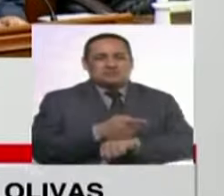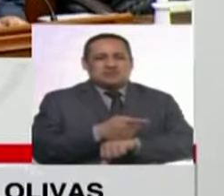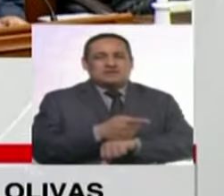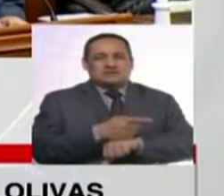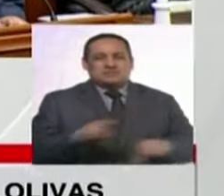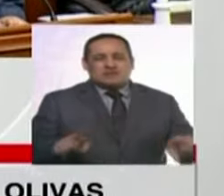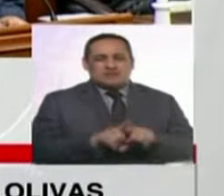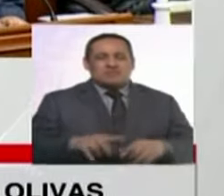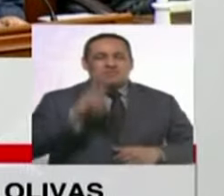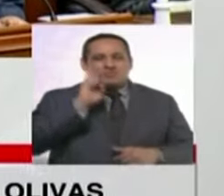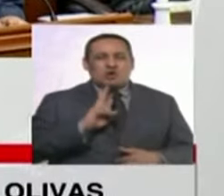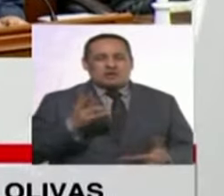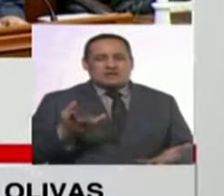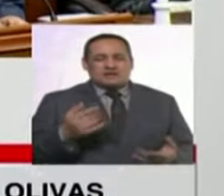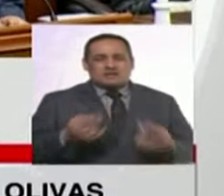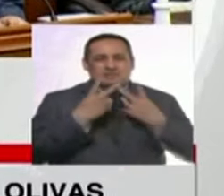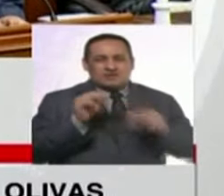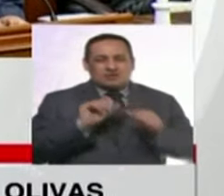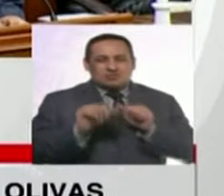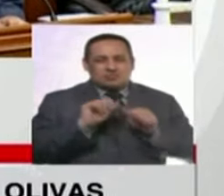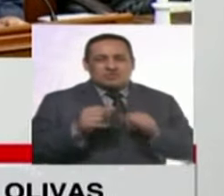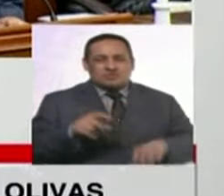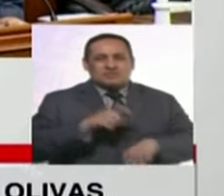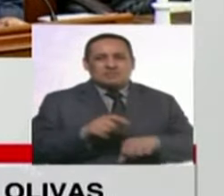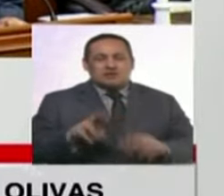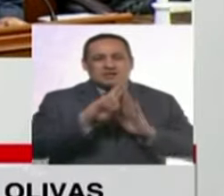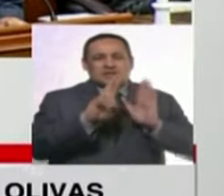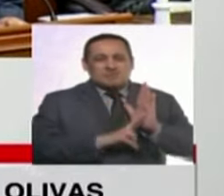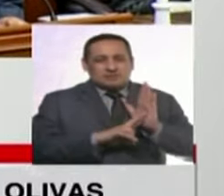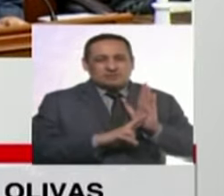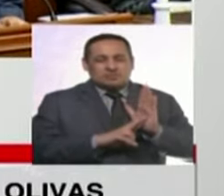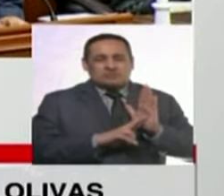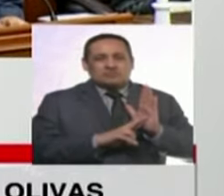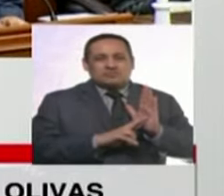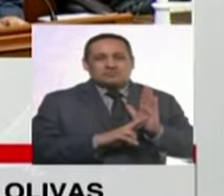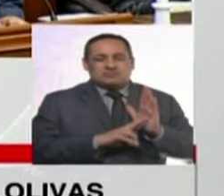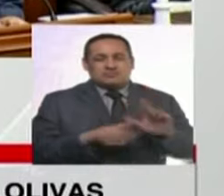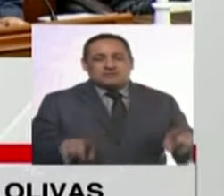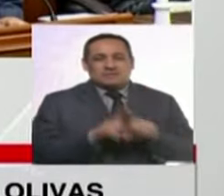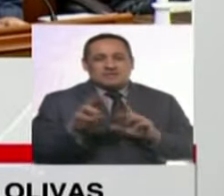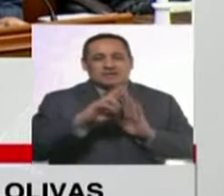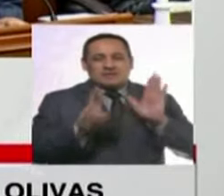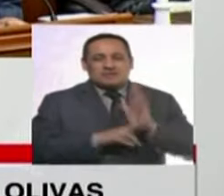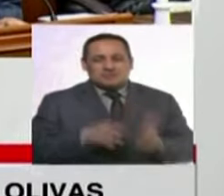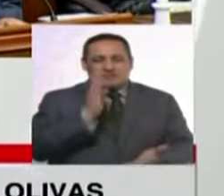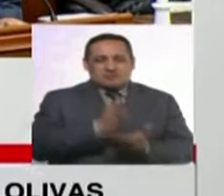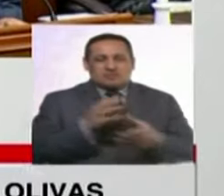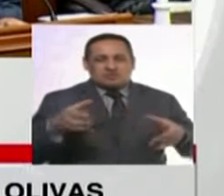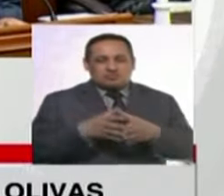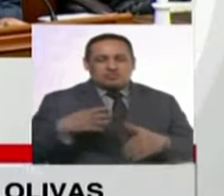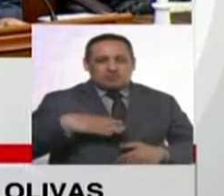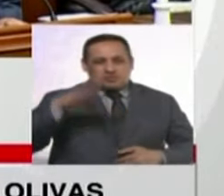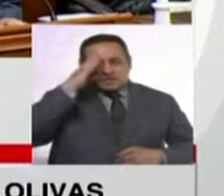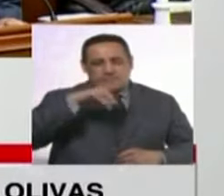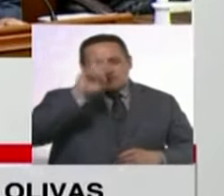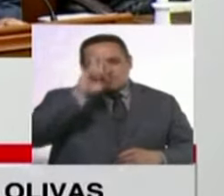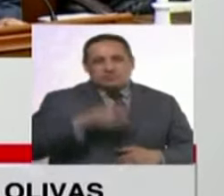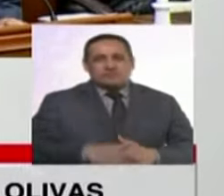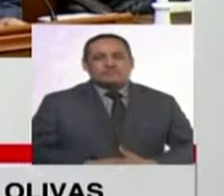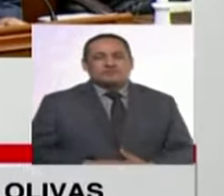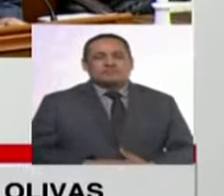Viole el artículo 90 del reglamento del régimen disciplinario de la Policía Nacional del